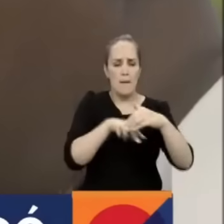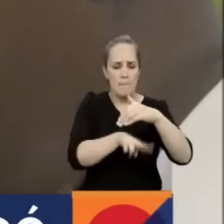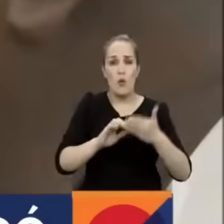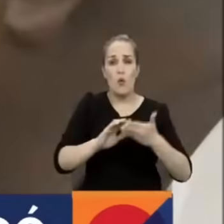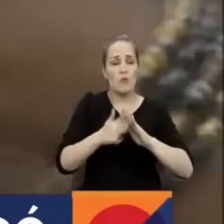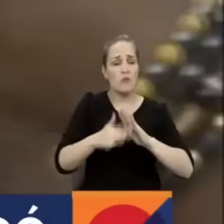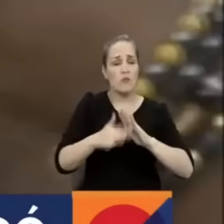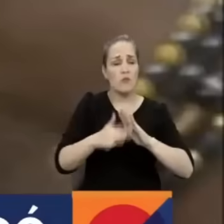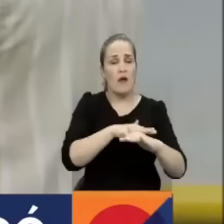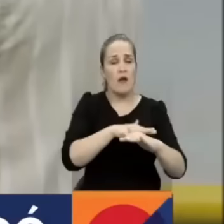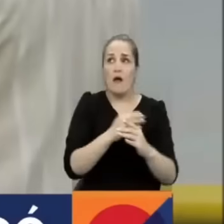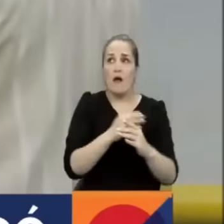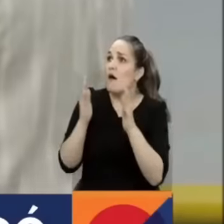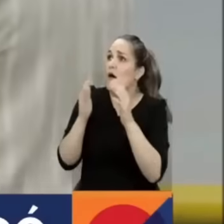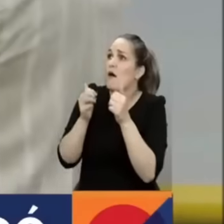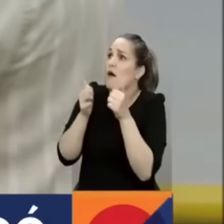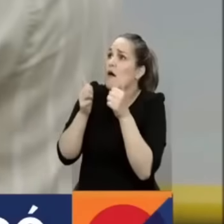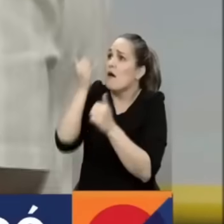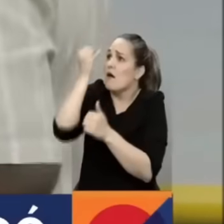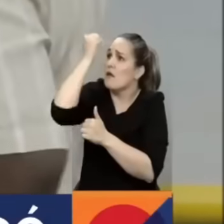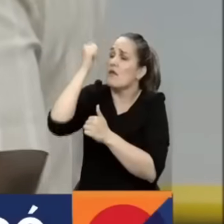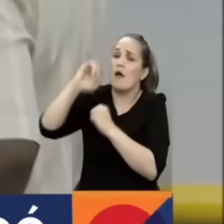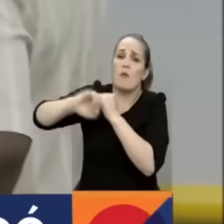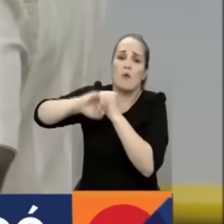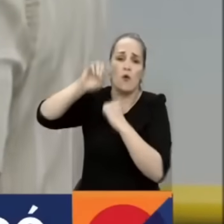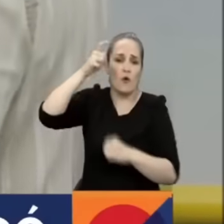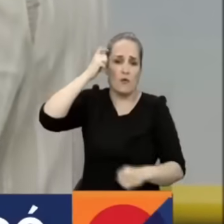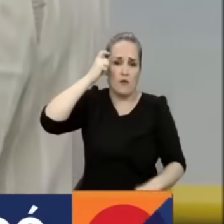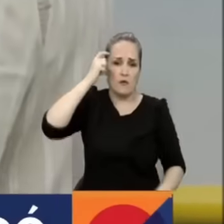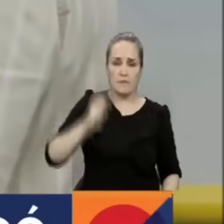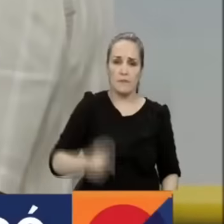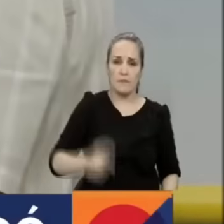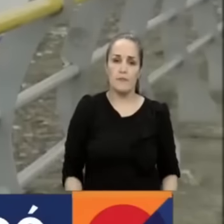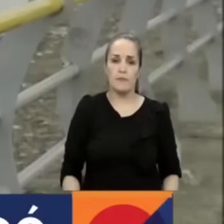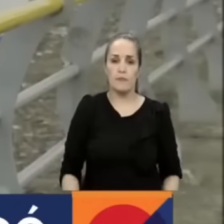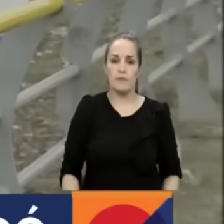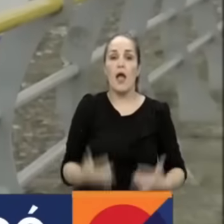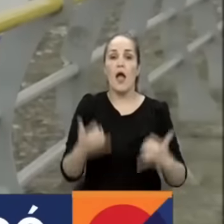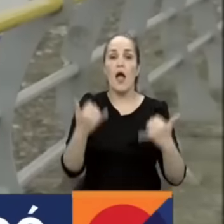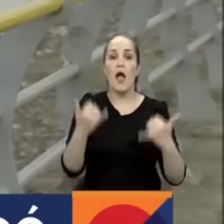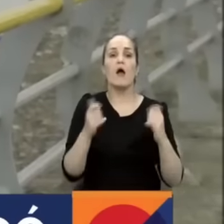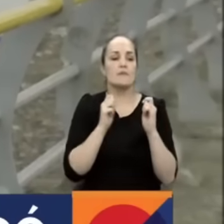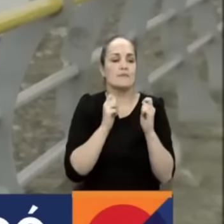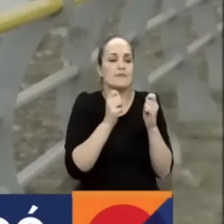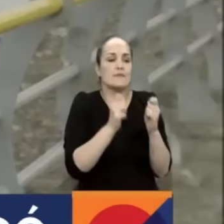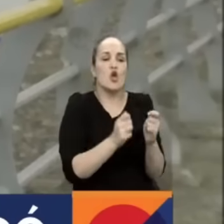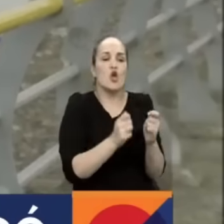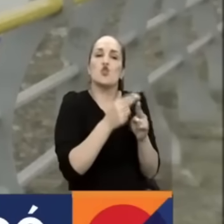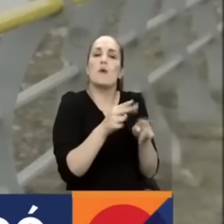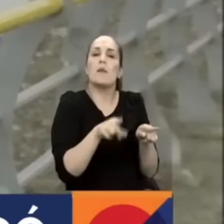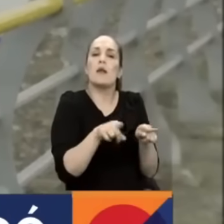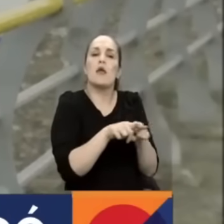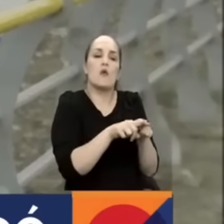comunidad celebra las nuevas iniciativas por parte del gobierno. El tema de los distritos mineros para la paz